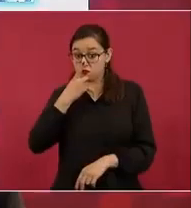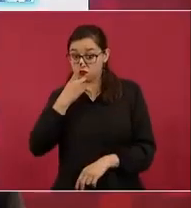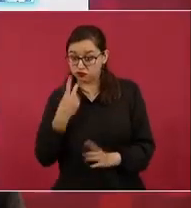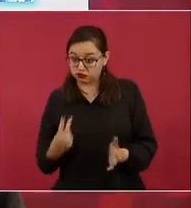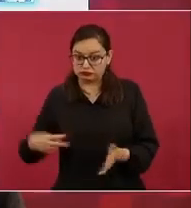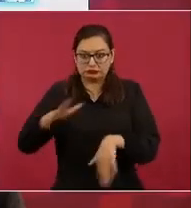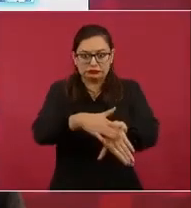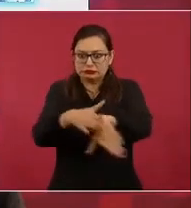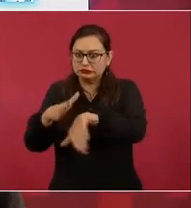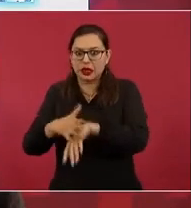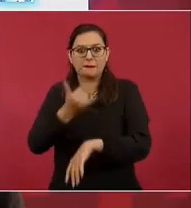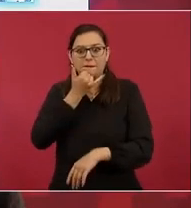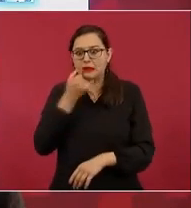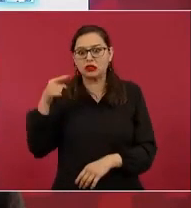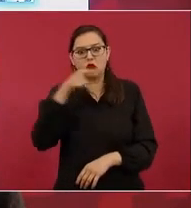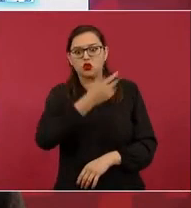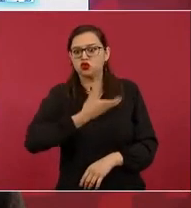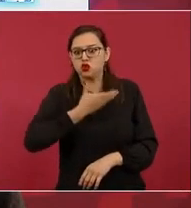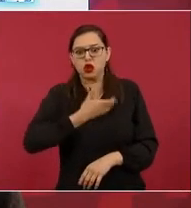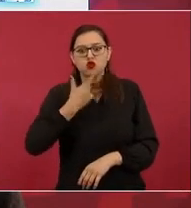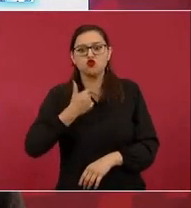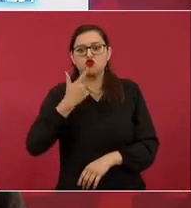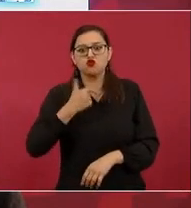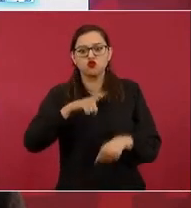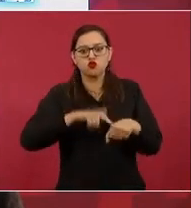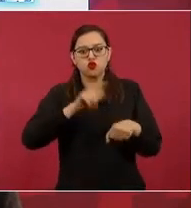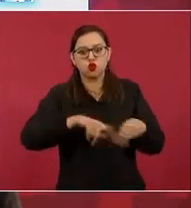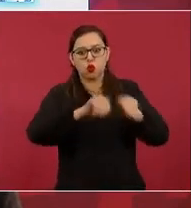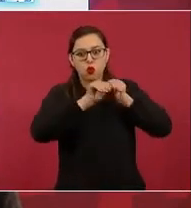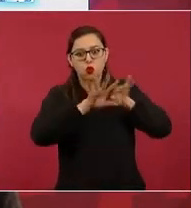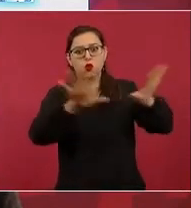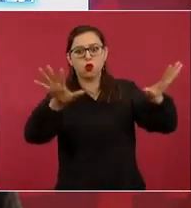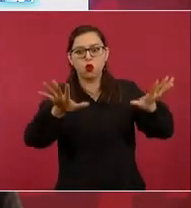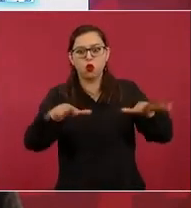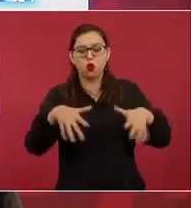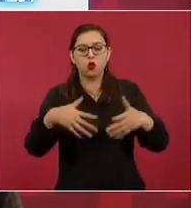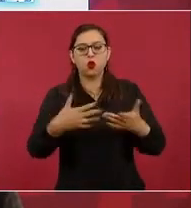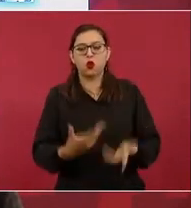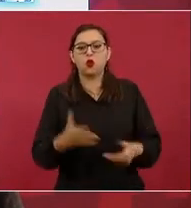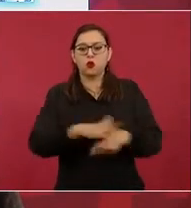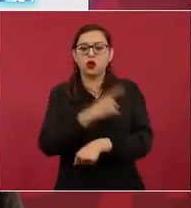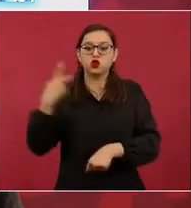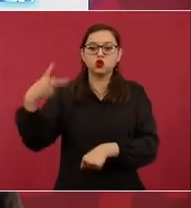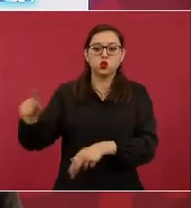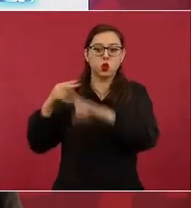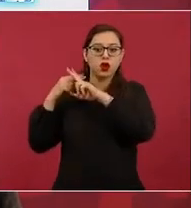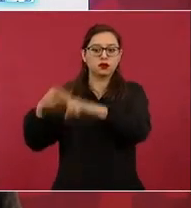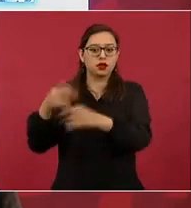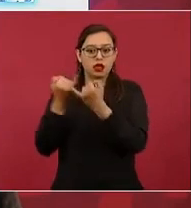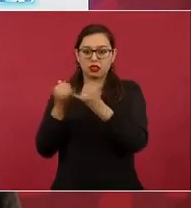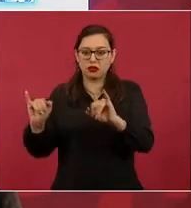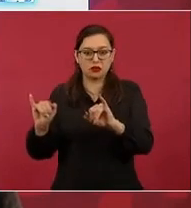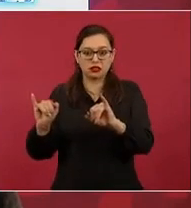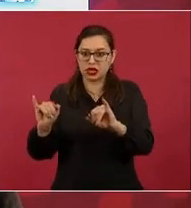que las luces de colores en el Zócalo son un homenaje a su aniversario de independencia.